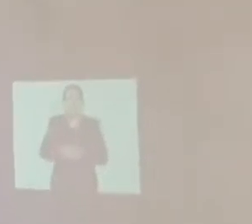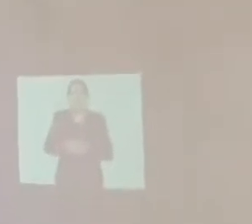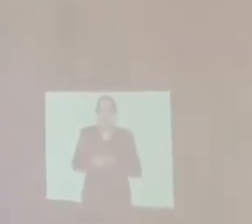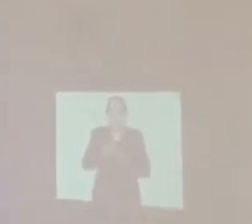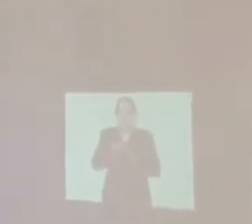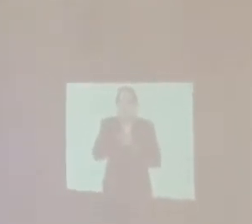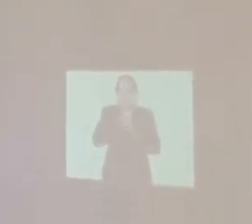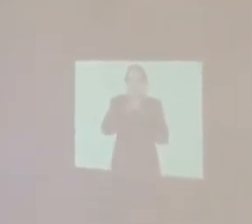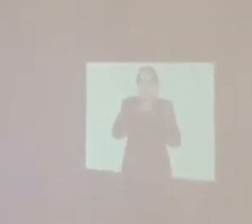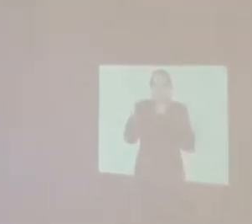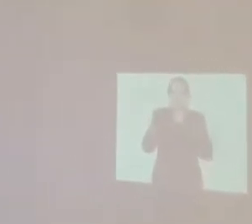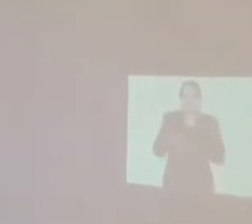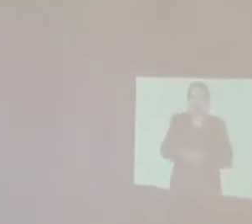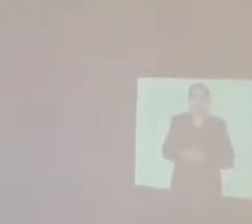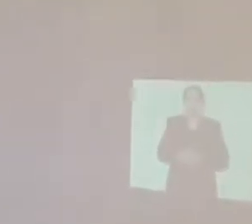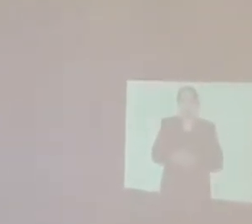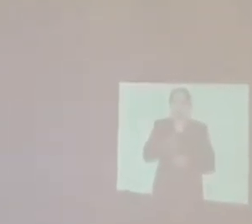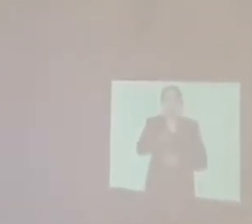Salud como derecho.